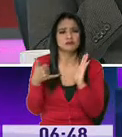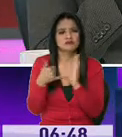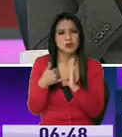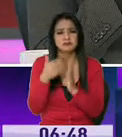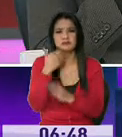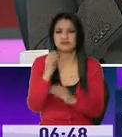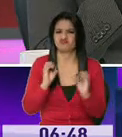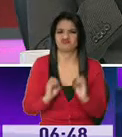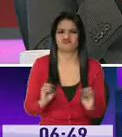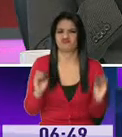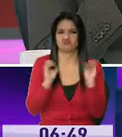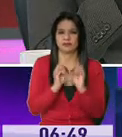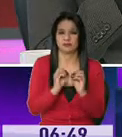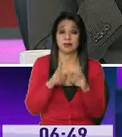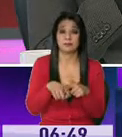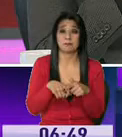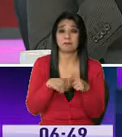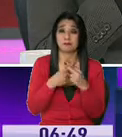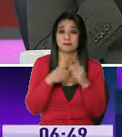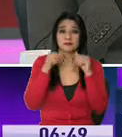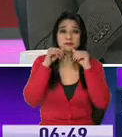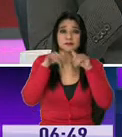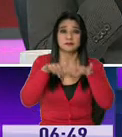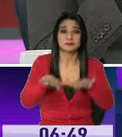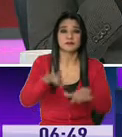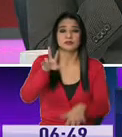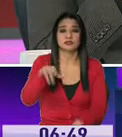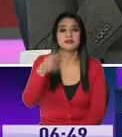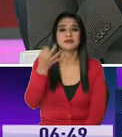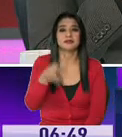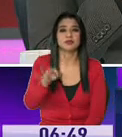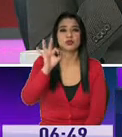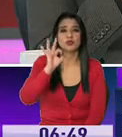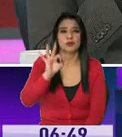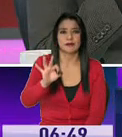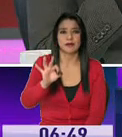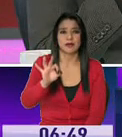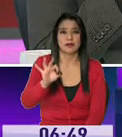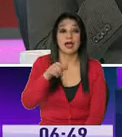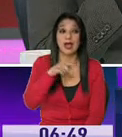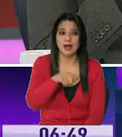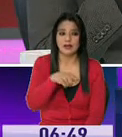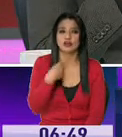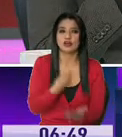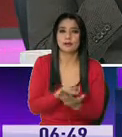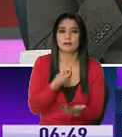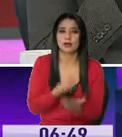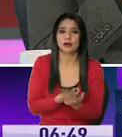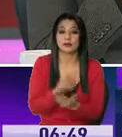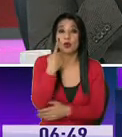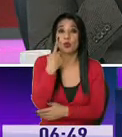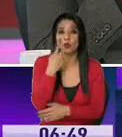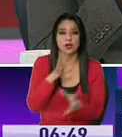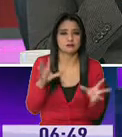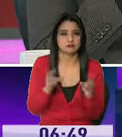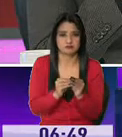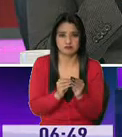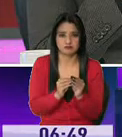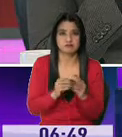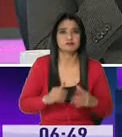estos procesos, restringen, digamos, se eliminan muchos de los pasos que se realizan si no fueran en estos procesos de emergencia o estas